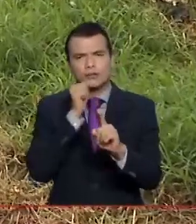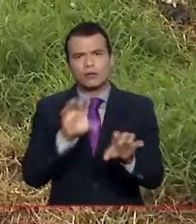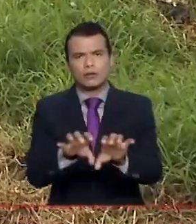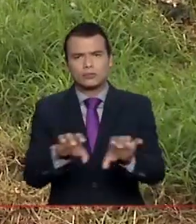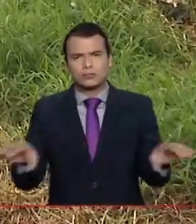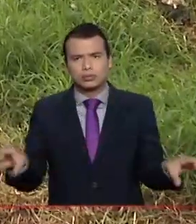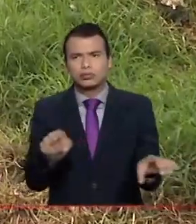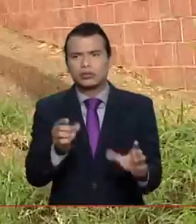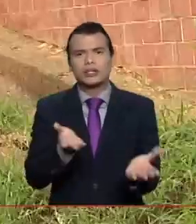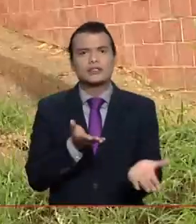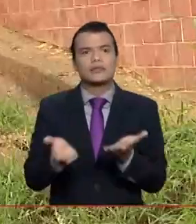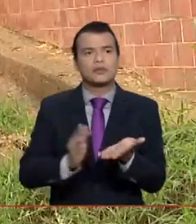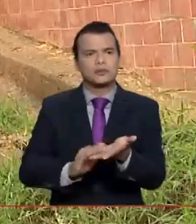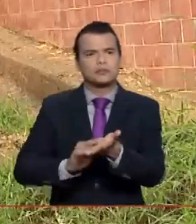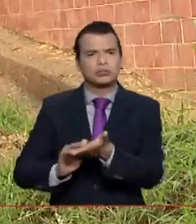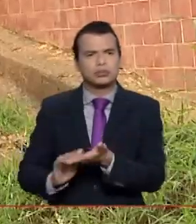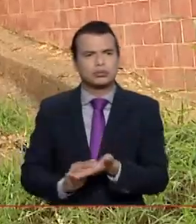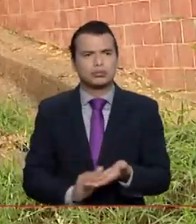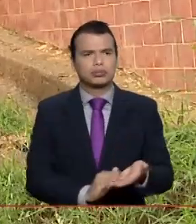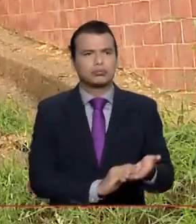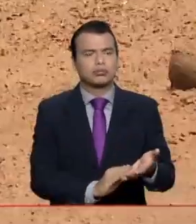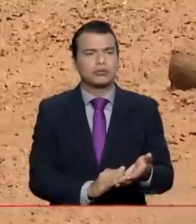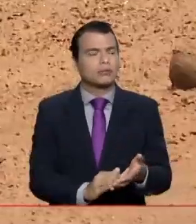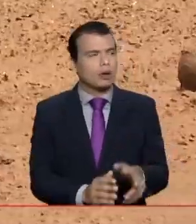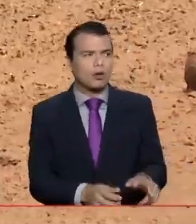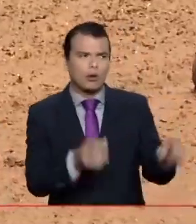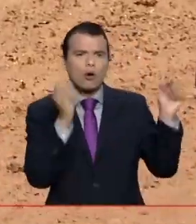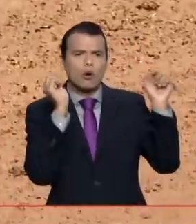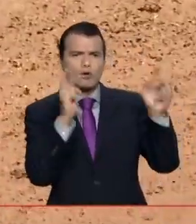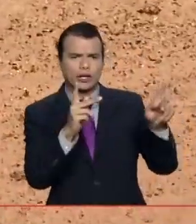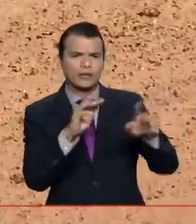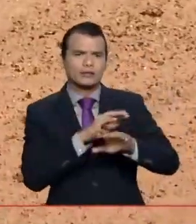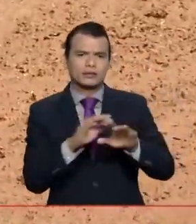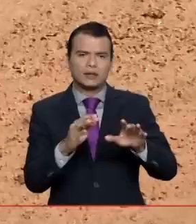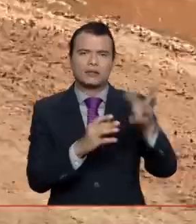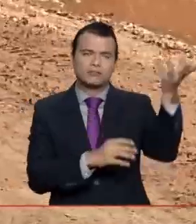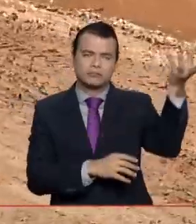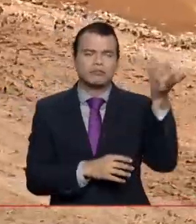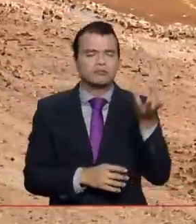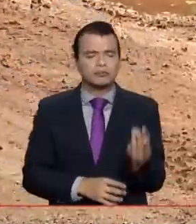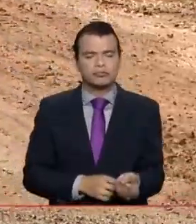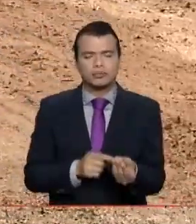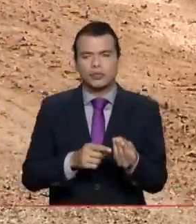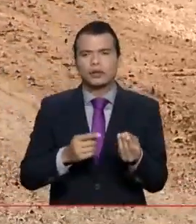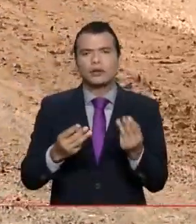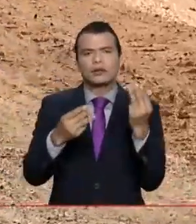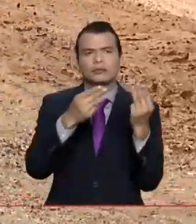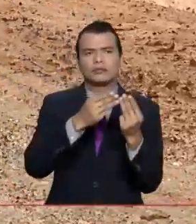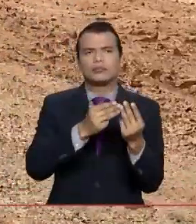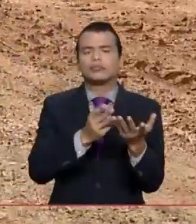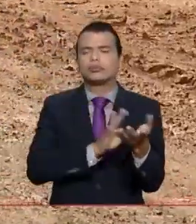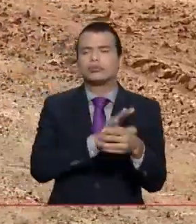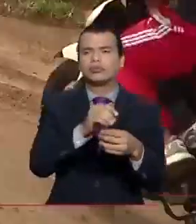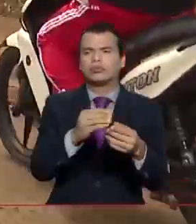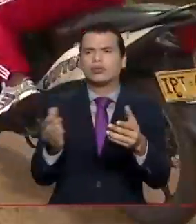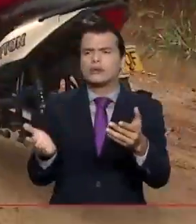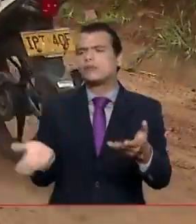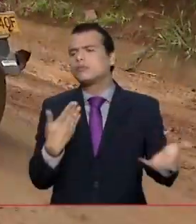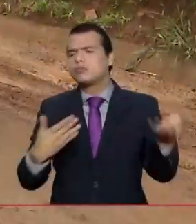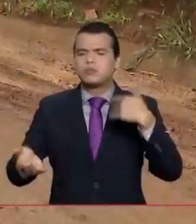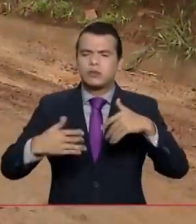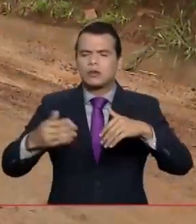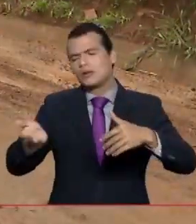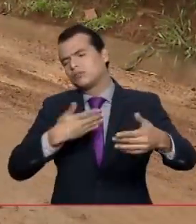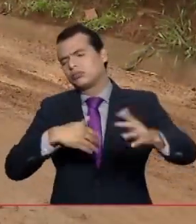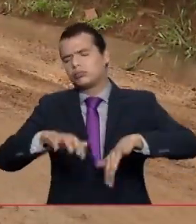y alcantarillado, lo que los obligó a intervenir la zona, pero a día de hoy el trabajo aún no está concluido y